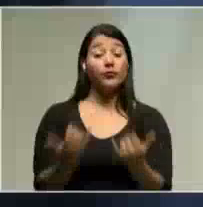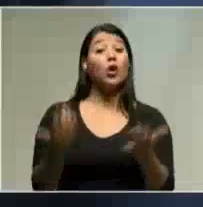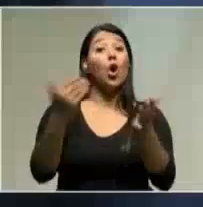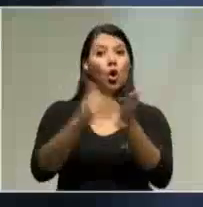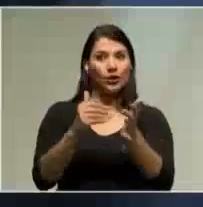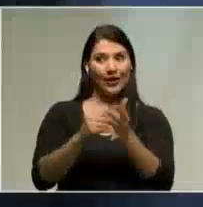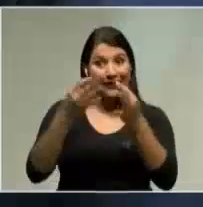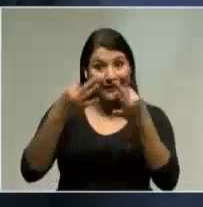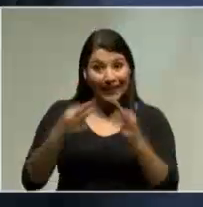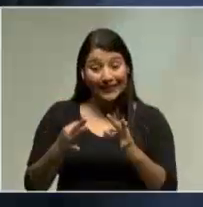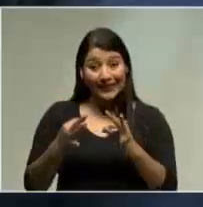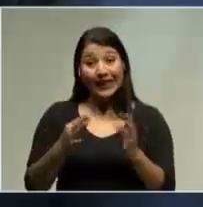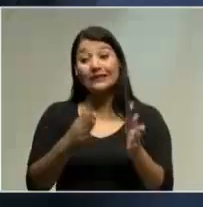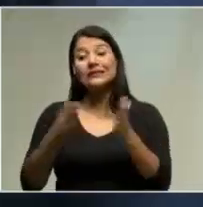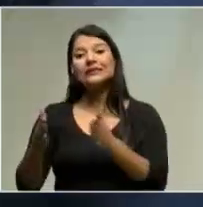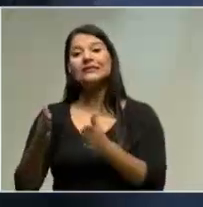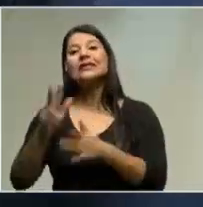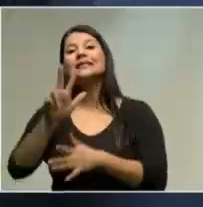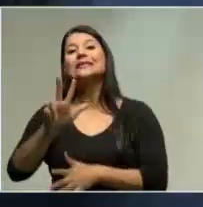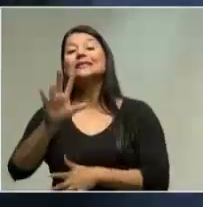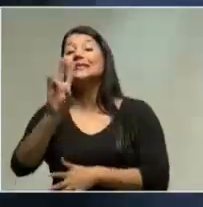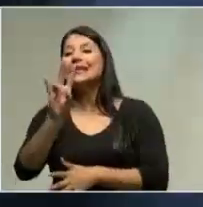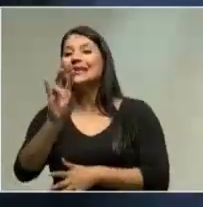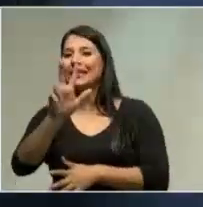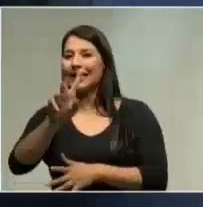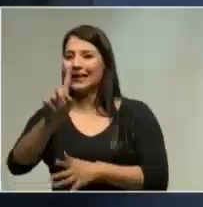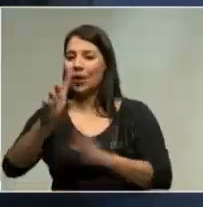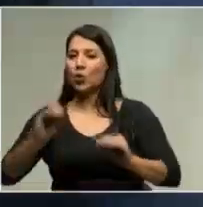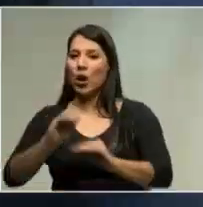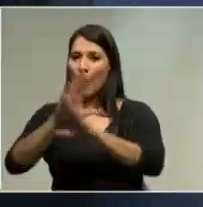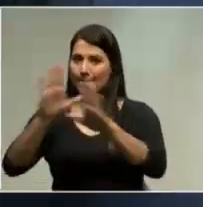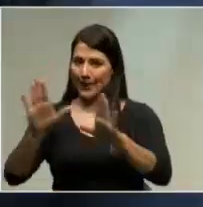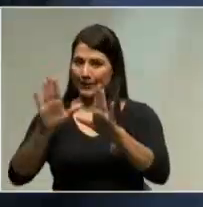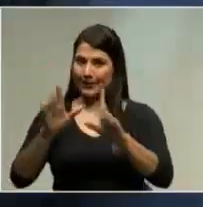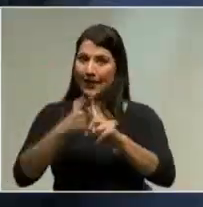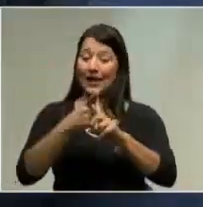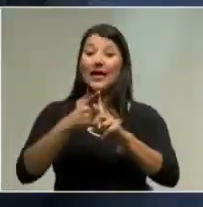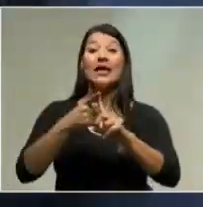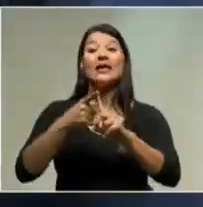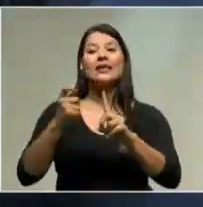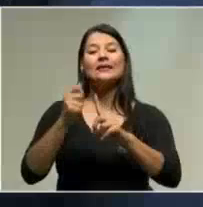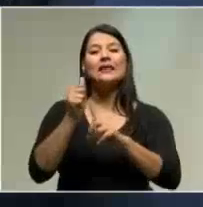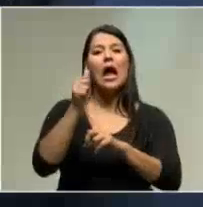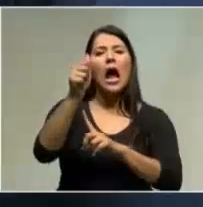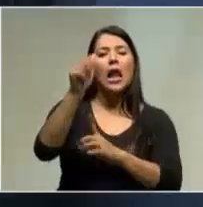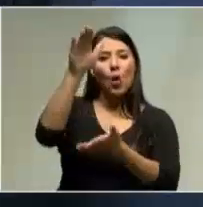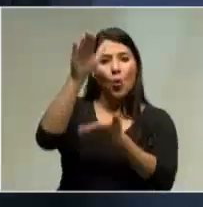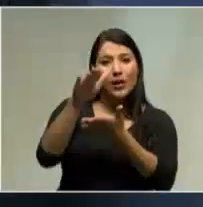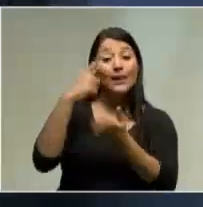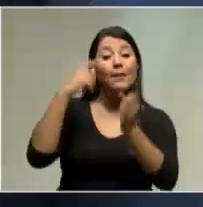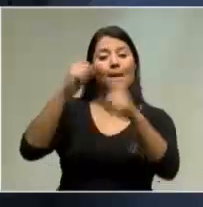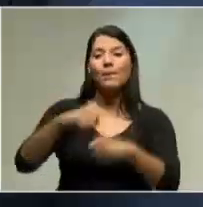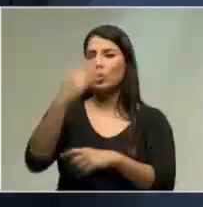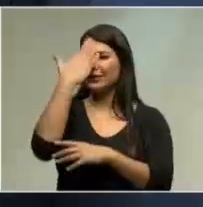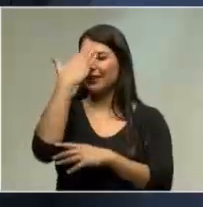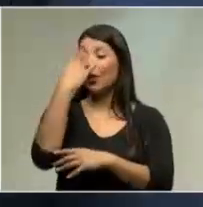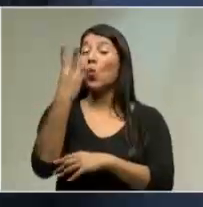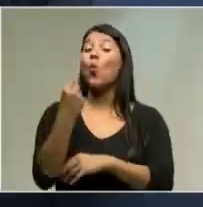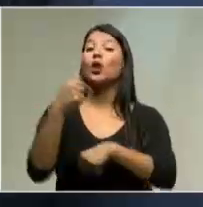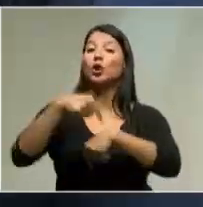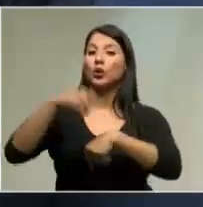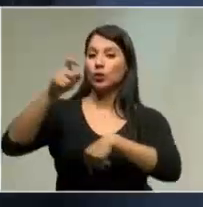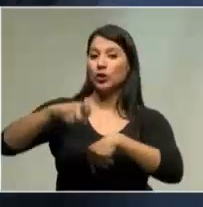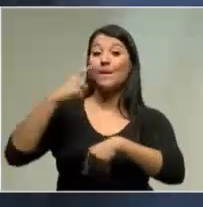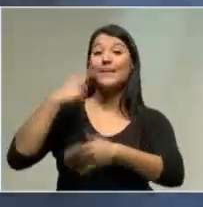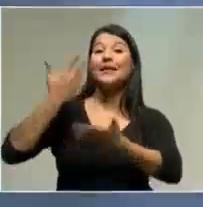un intento, esta vez a las 7:31 de la mañana, desde la entrada a Olajuelita, para conocer cuánto será lo que demoremos